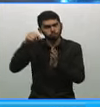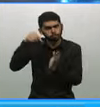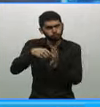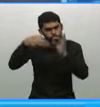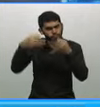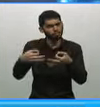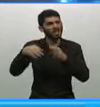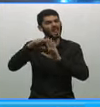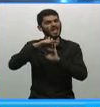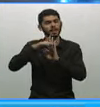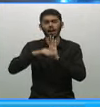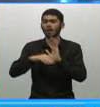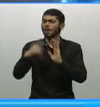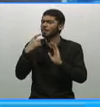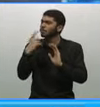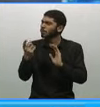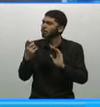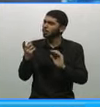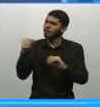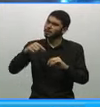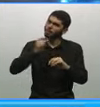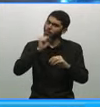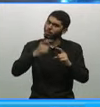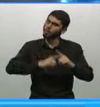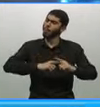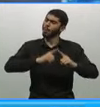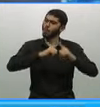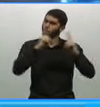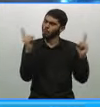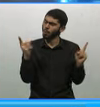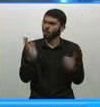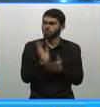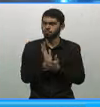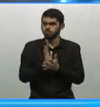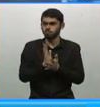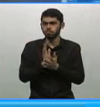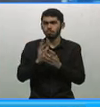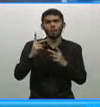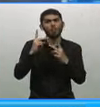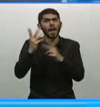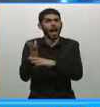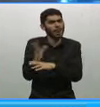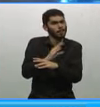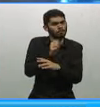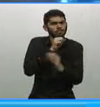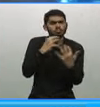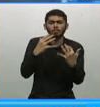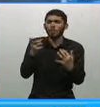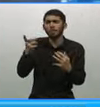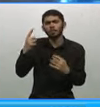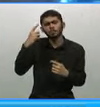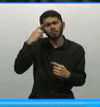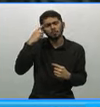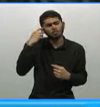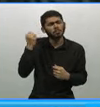la lista. Vos, Vero, ¿qué es lo que te quedó de esta extensa charla que tuvo con los periodistas antes de partir pensando en los amistosos?